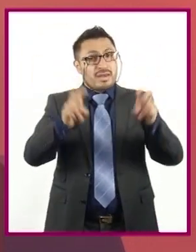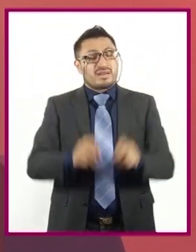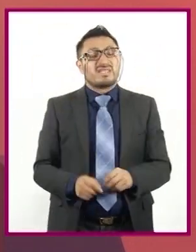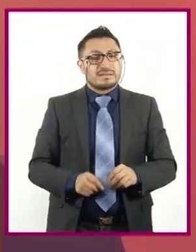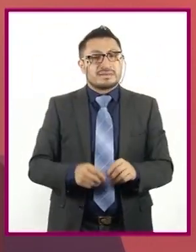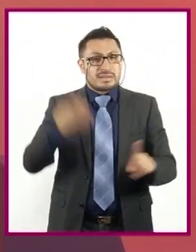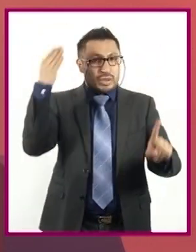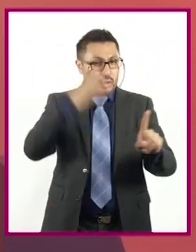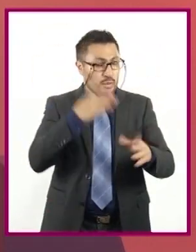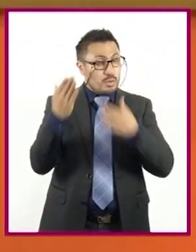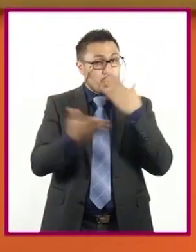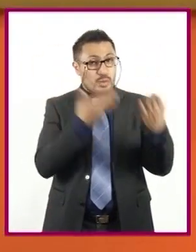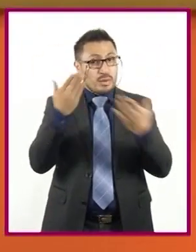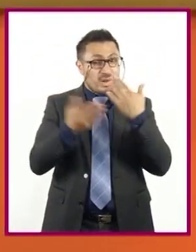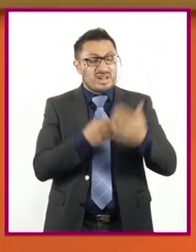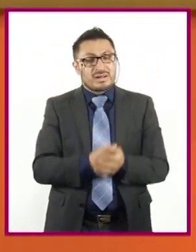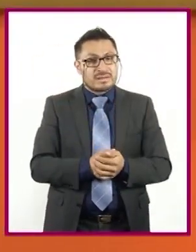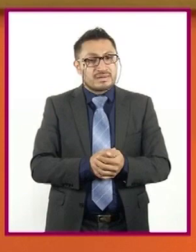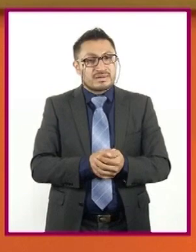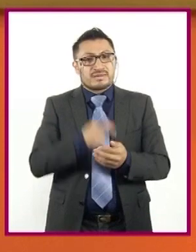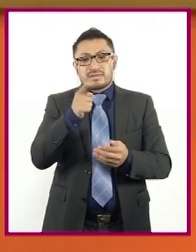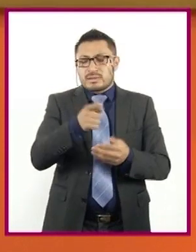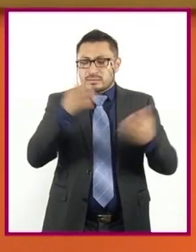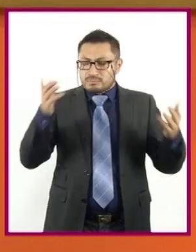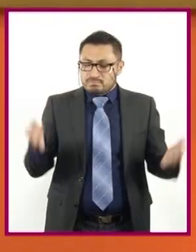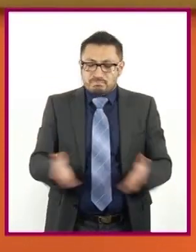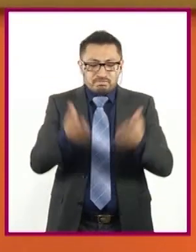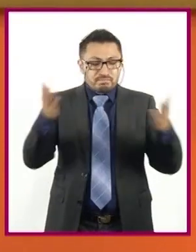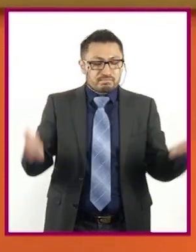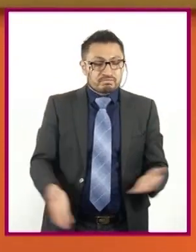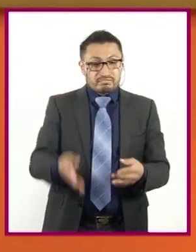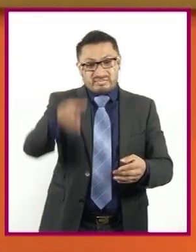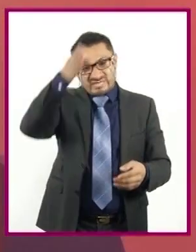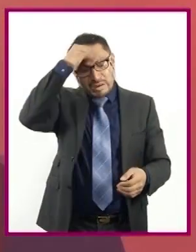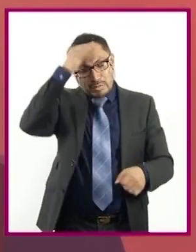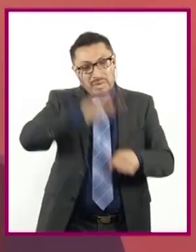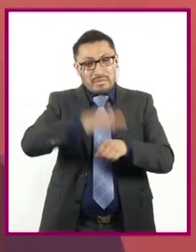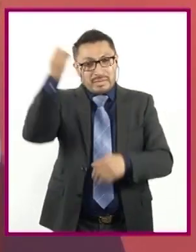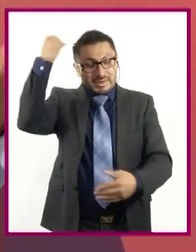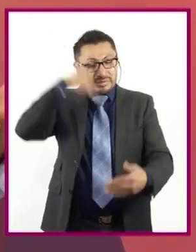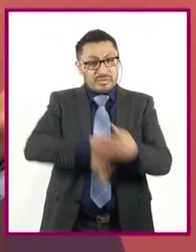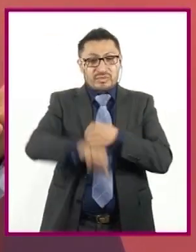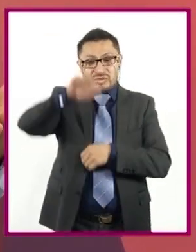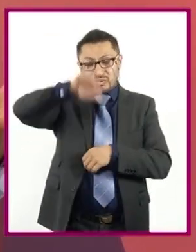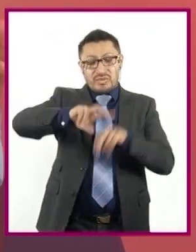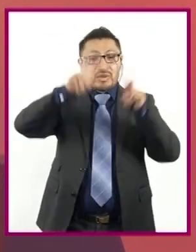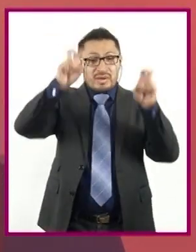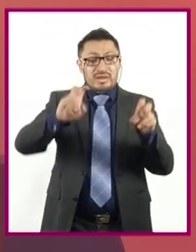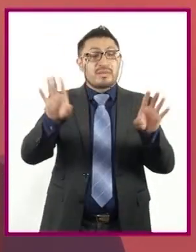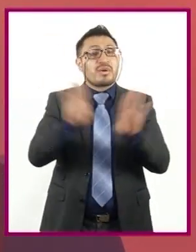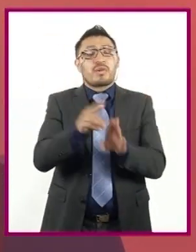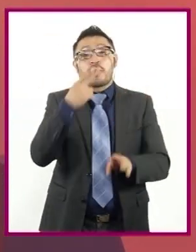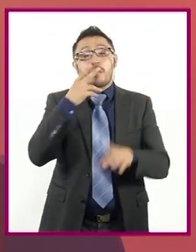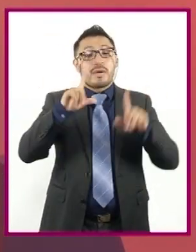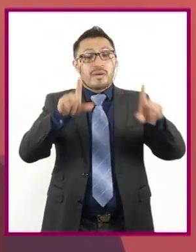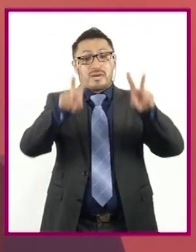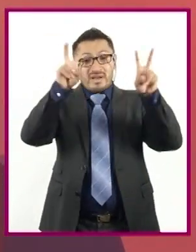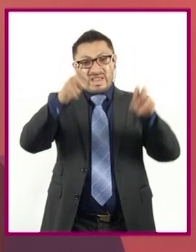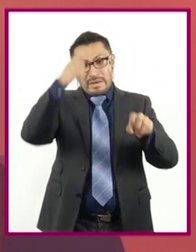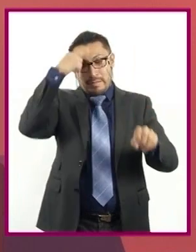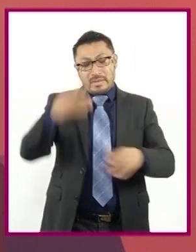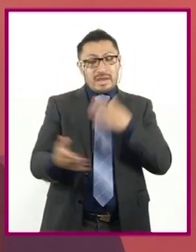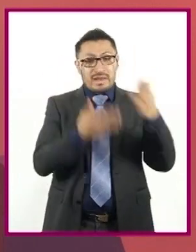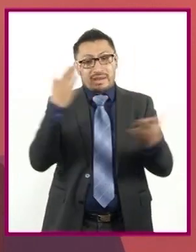con fines de estudio. Podrán enriquecer más lo que aprendimos aquí sobre cómo emplear fichas temáticas para